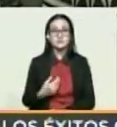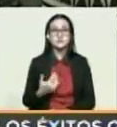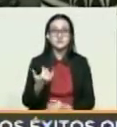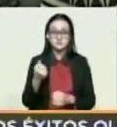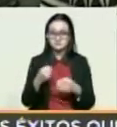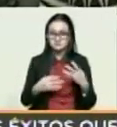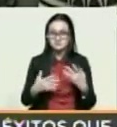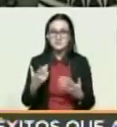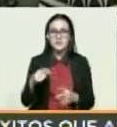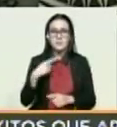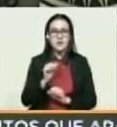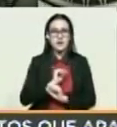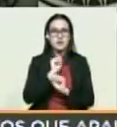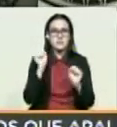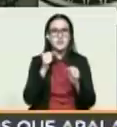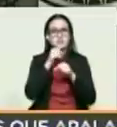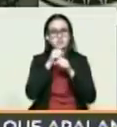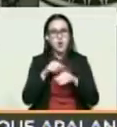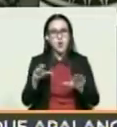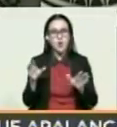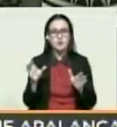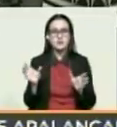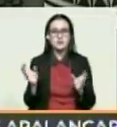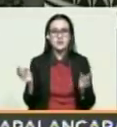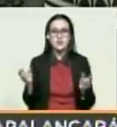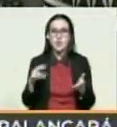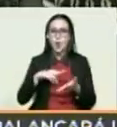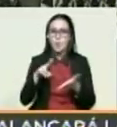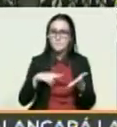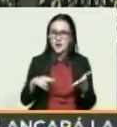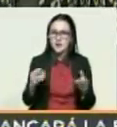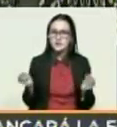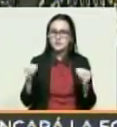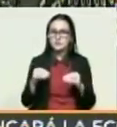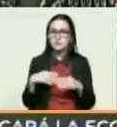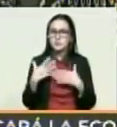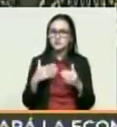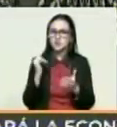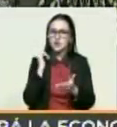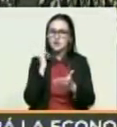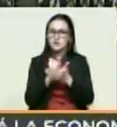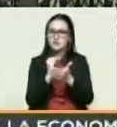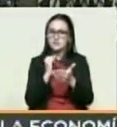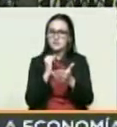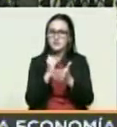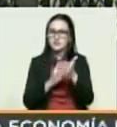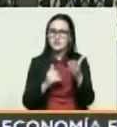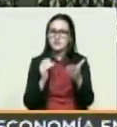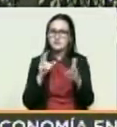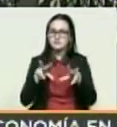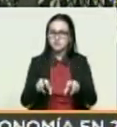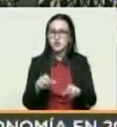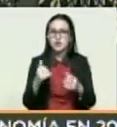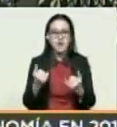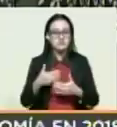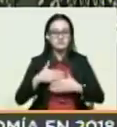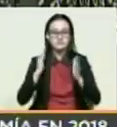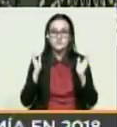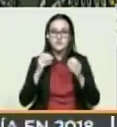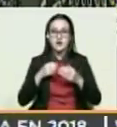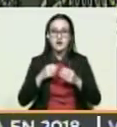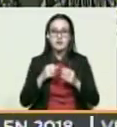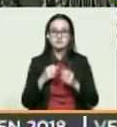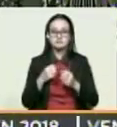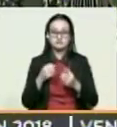desarrollado mañana en la mañana estará publicar convenios cambiarios el proceso de registro ante el lyon está abierto desde la mañana como lo ordenó ayer